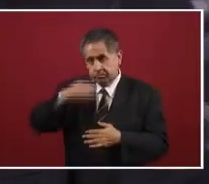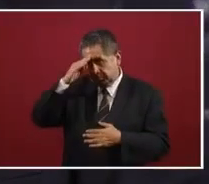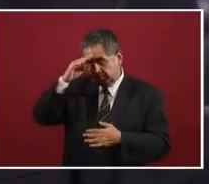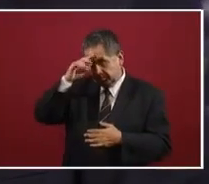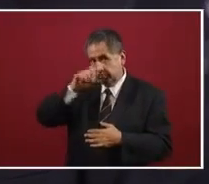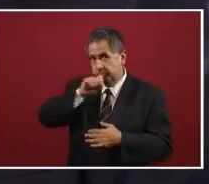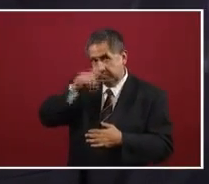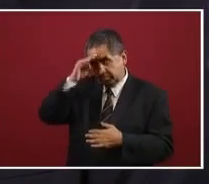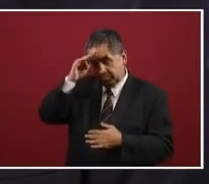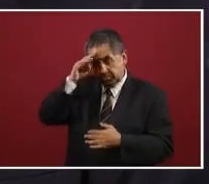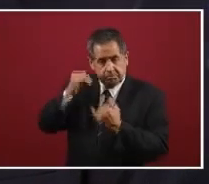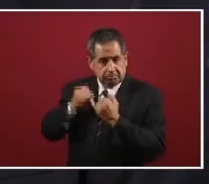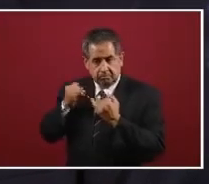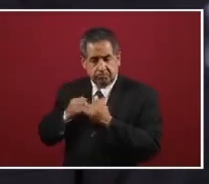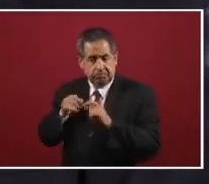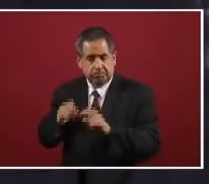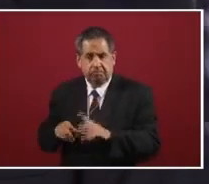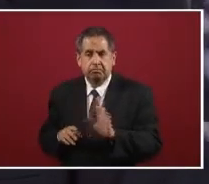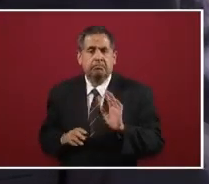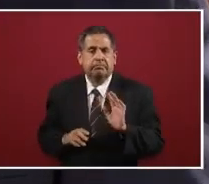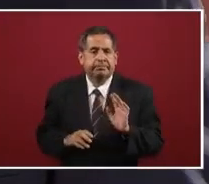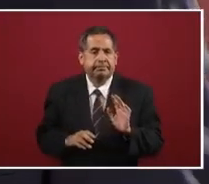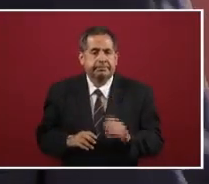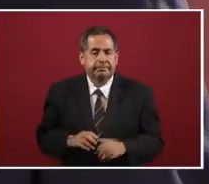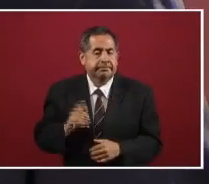mismo, que